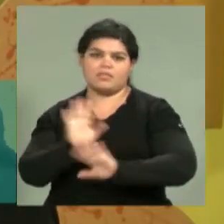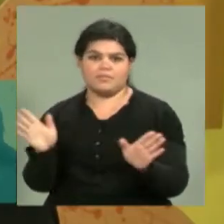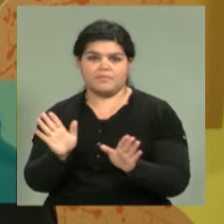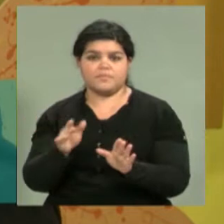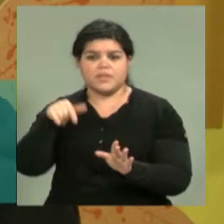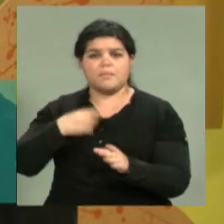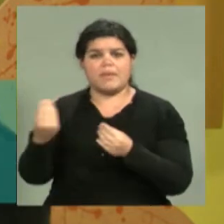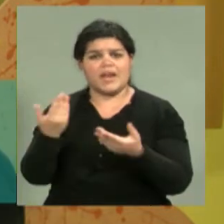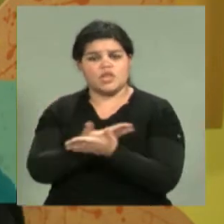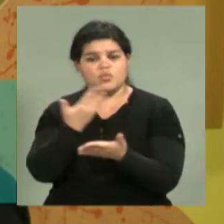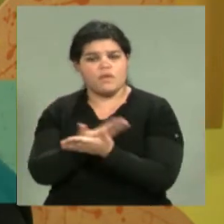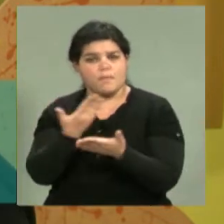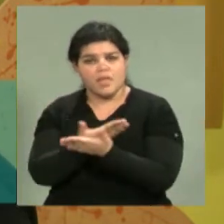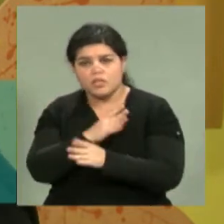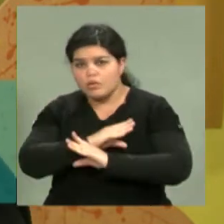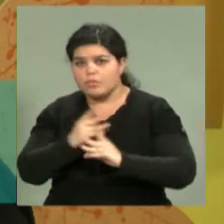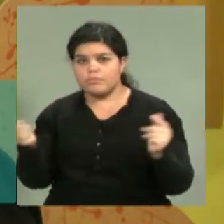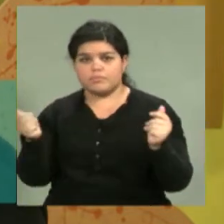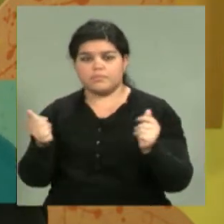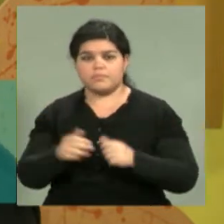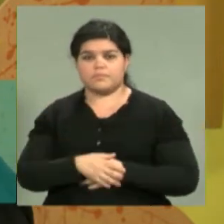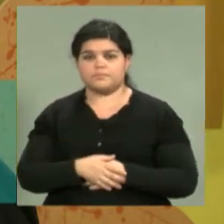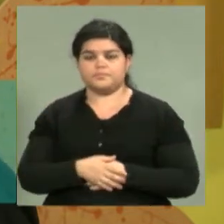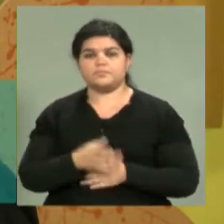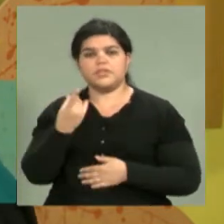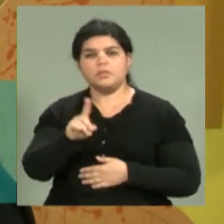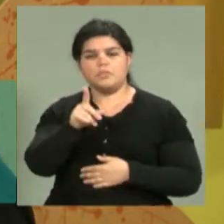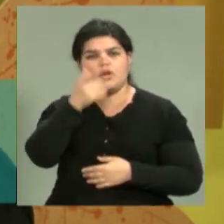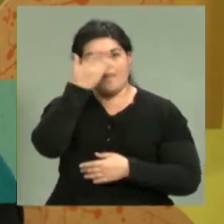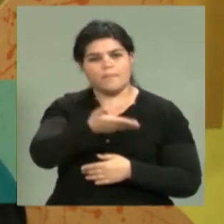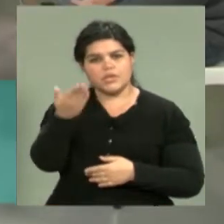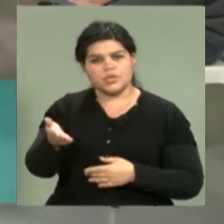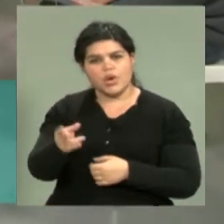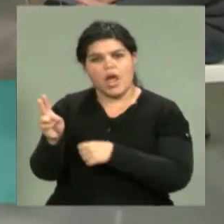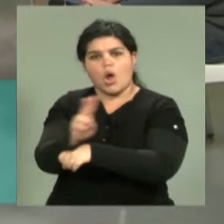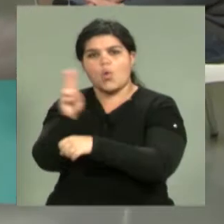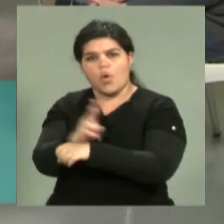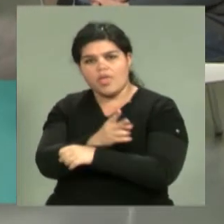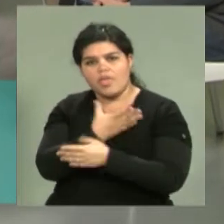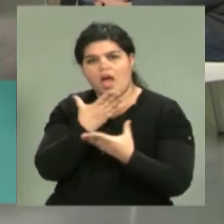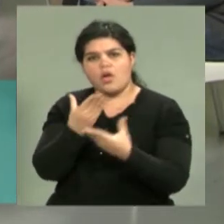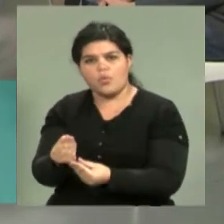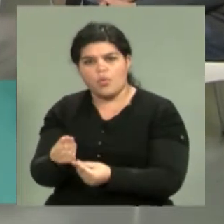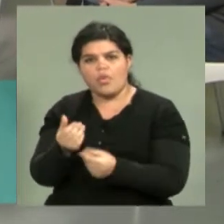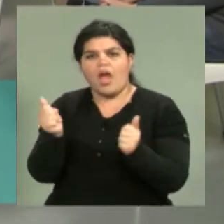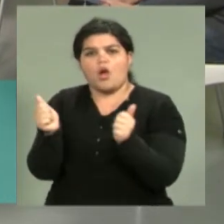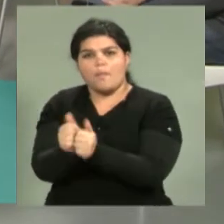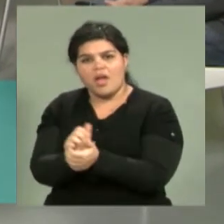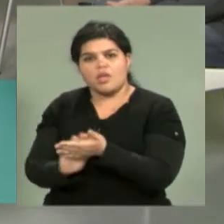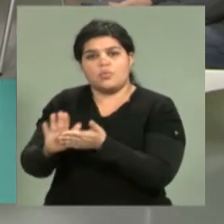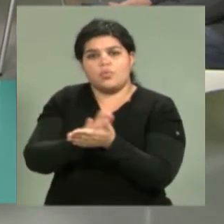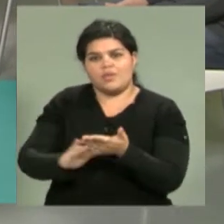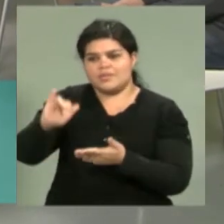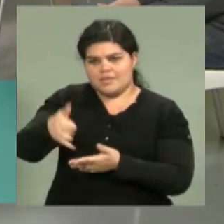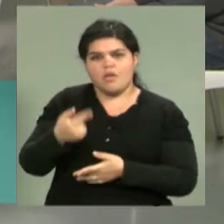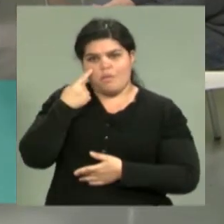el sufrimiento, cuando lo trabaja un buen equipo de cuidados paliativos, lo que hace es que el mismo paciente diga, no, así sí quiero vivir,